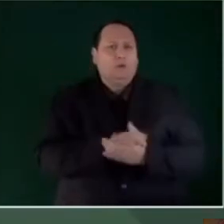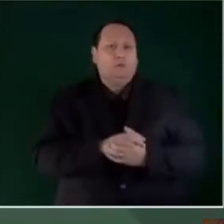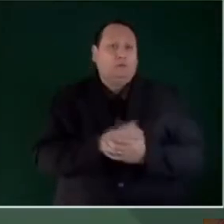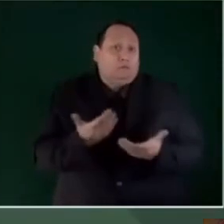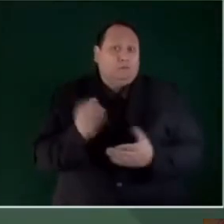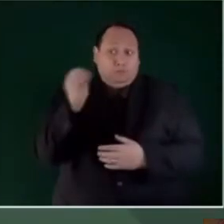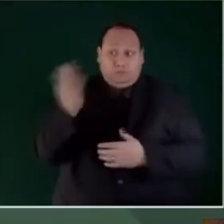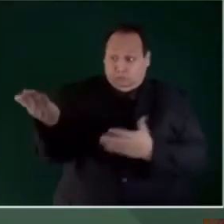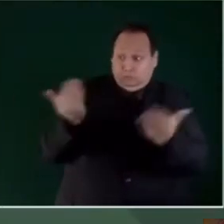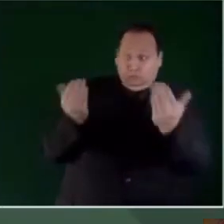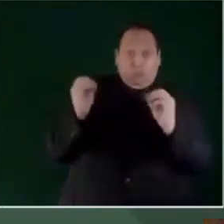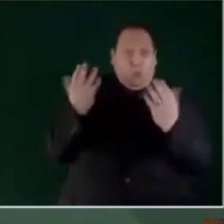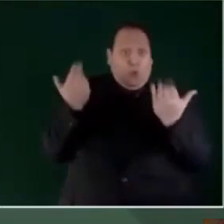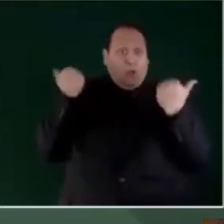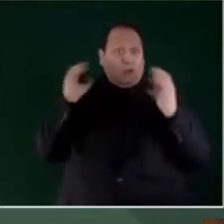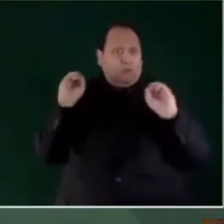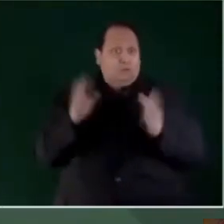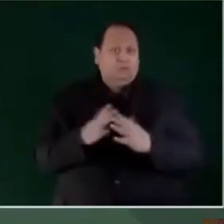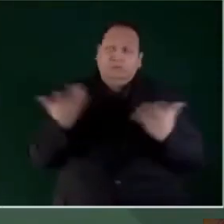Bueno,